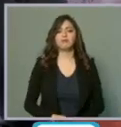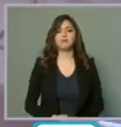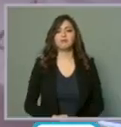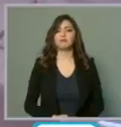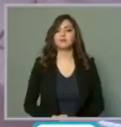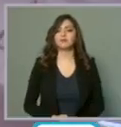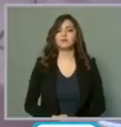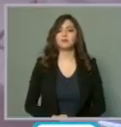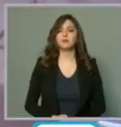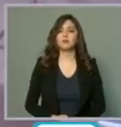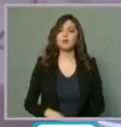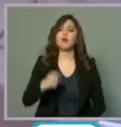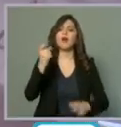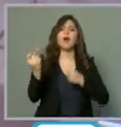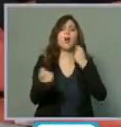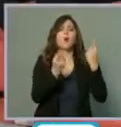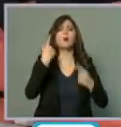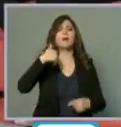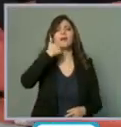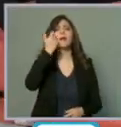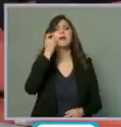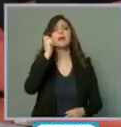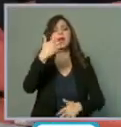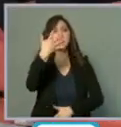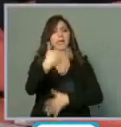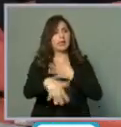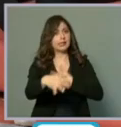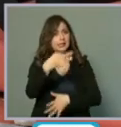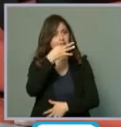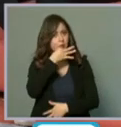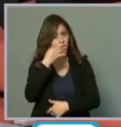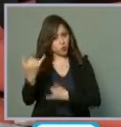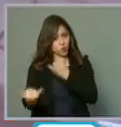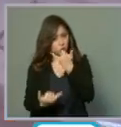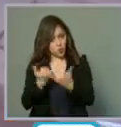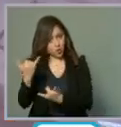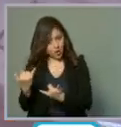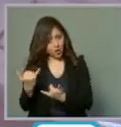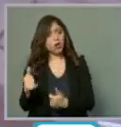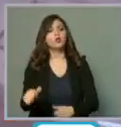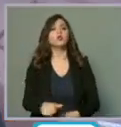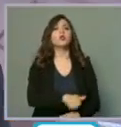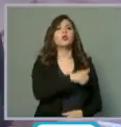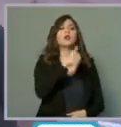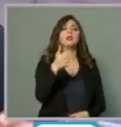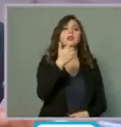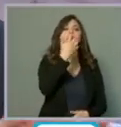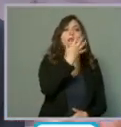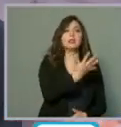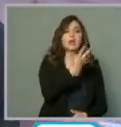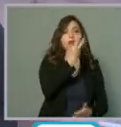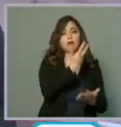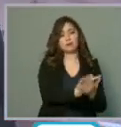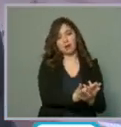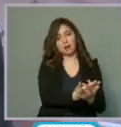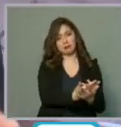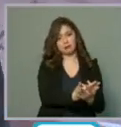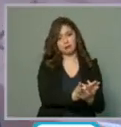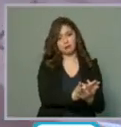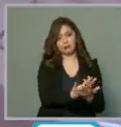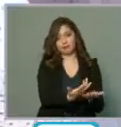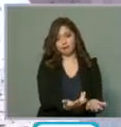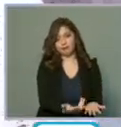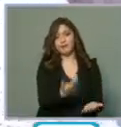Se prefieren que sean 15 minutos de juego contra 5 de descanso. Yo sé que esto es muy complicado, es muy